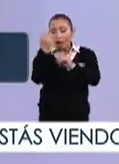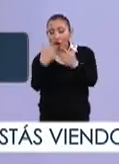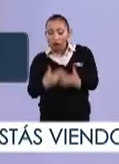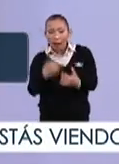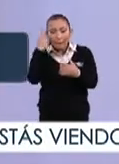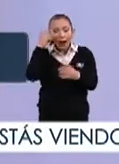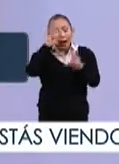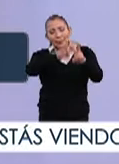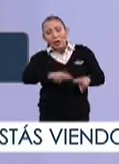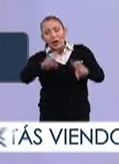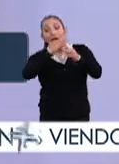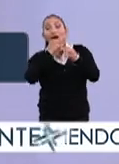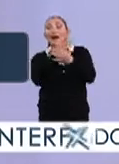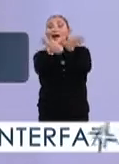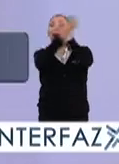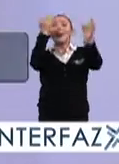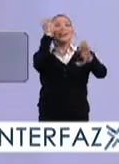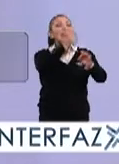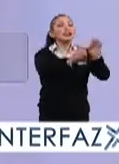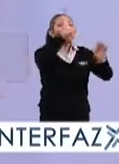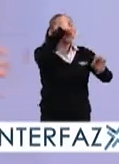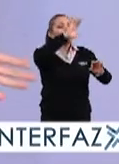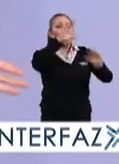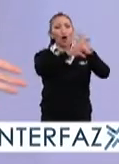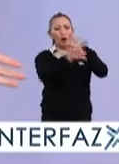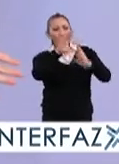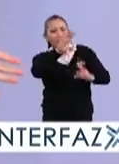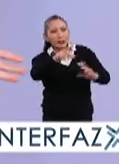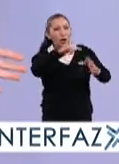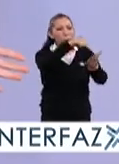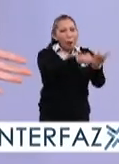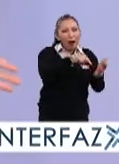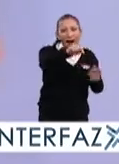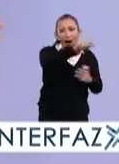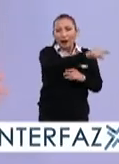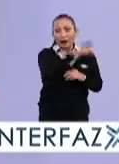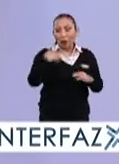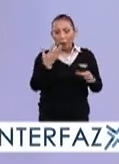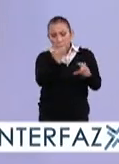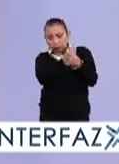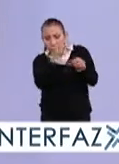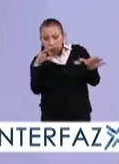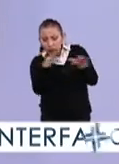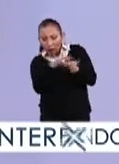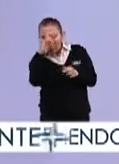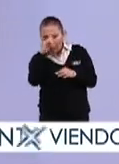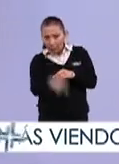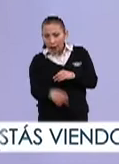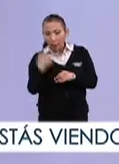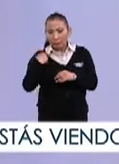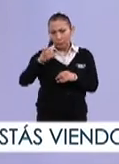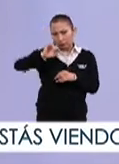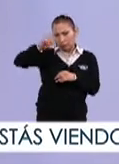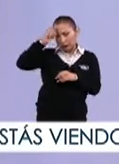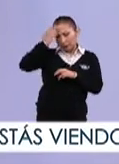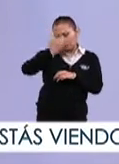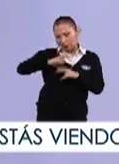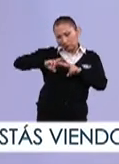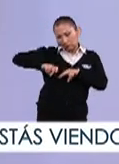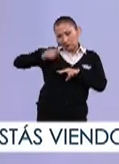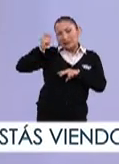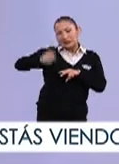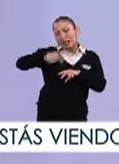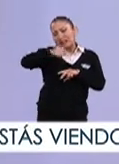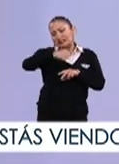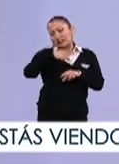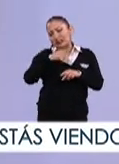para analizar y difundir el patrimonio cultural, adaptándolas a las condiciones particulares de México, expertos analizaron el papel que